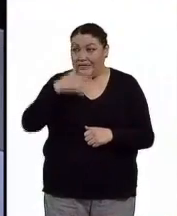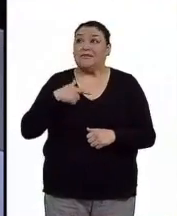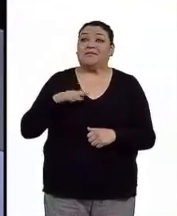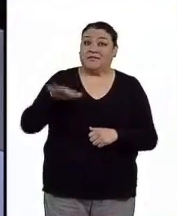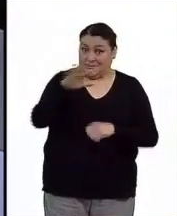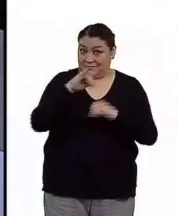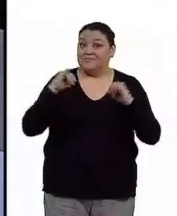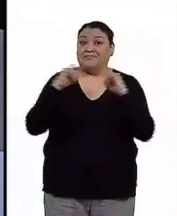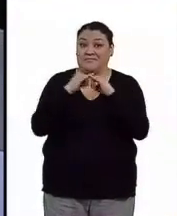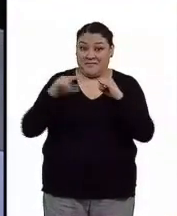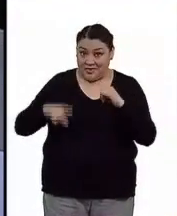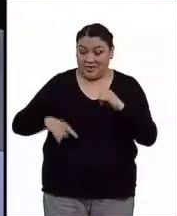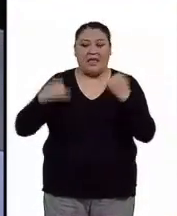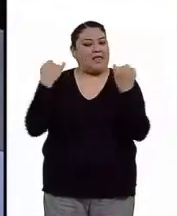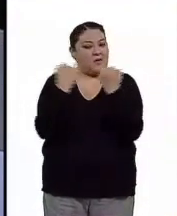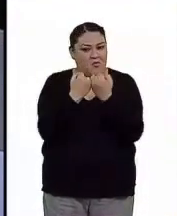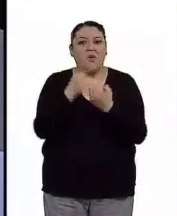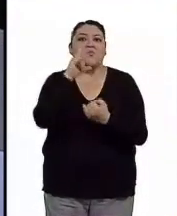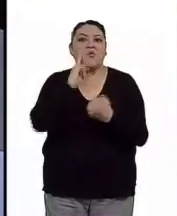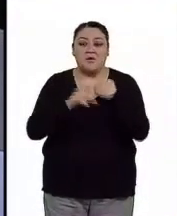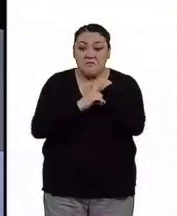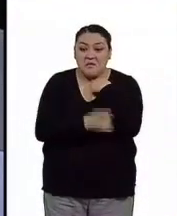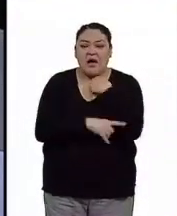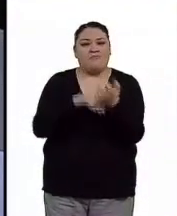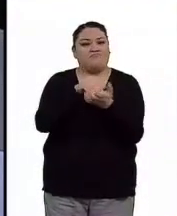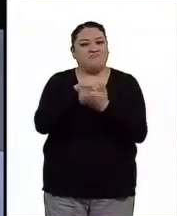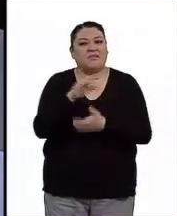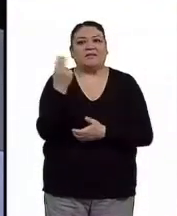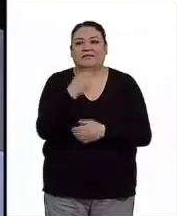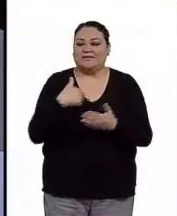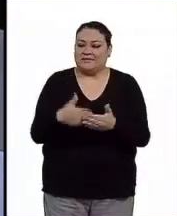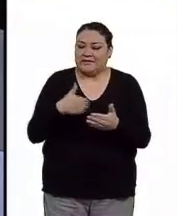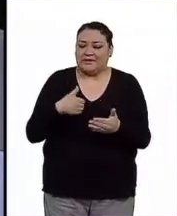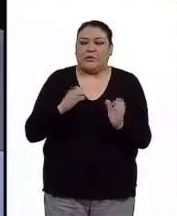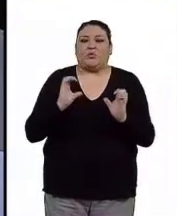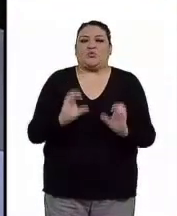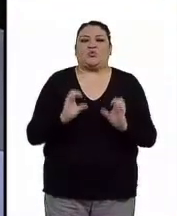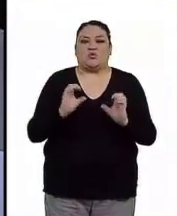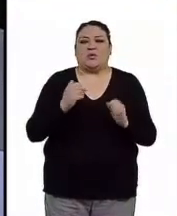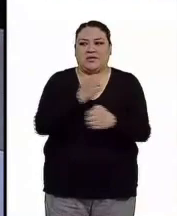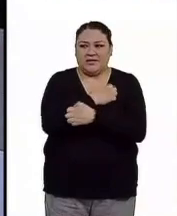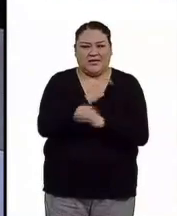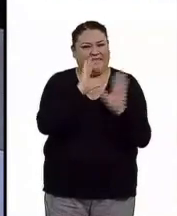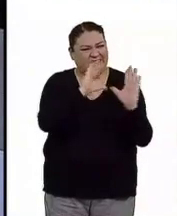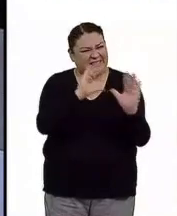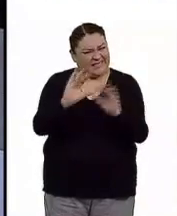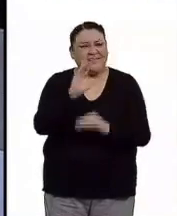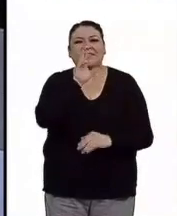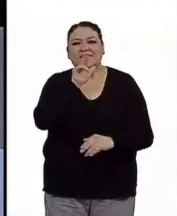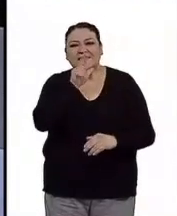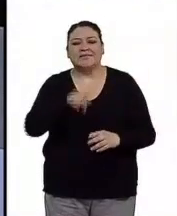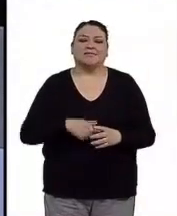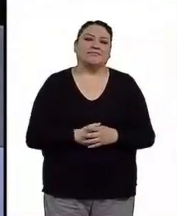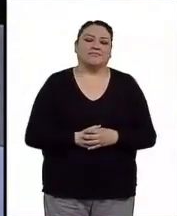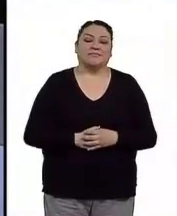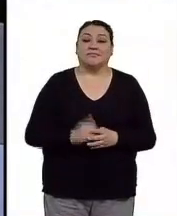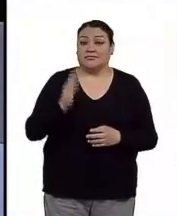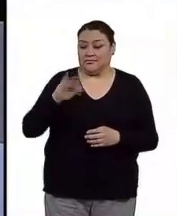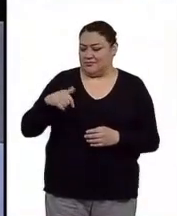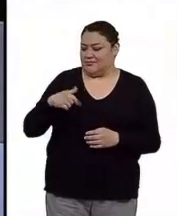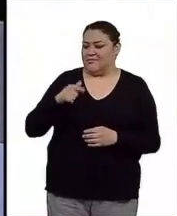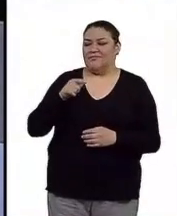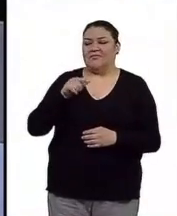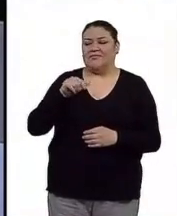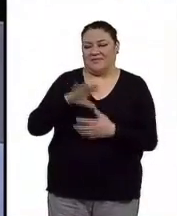tipo, ¿no? Exacto. Entonces, yo creo que hay que trabajar más en eso, políticas de prevención, de educación. Muchas gracias. Bueno, Jimena, también en el